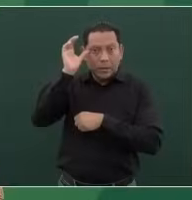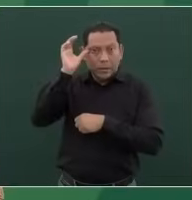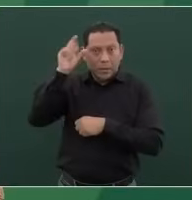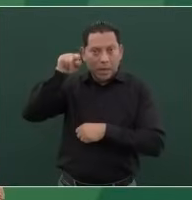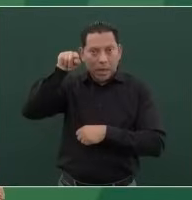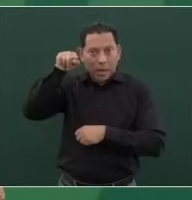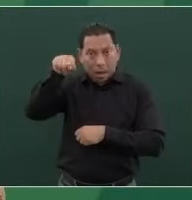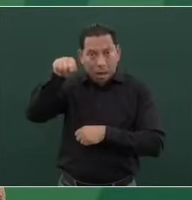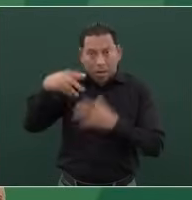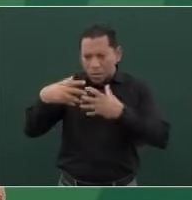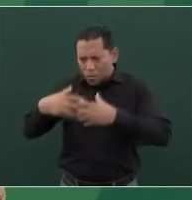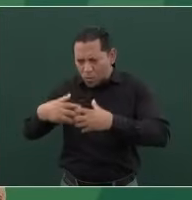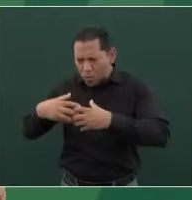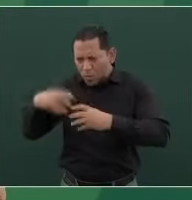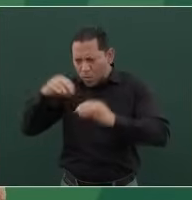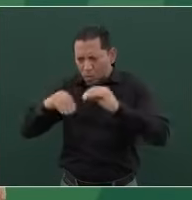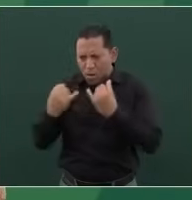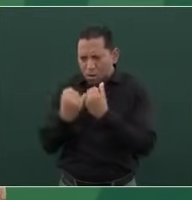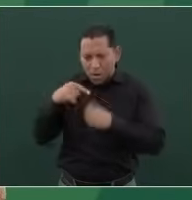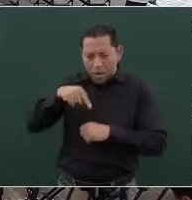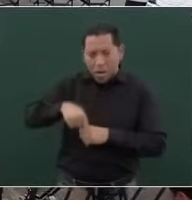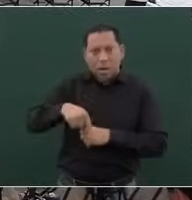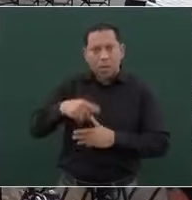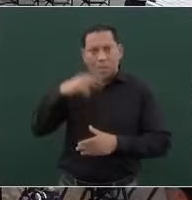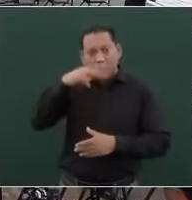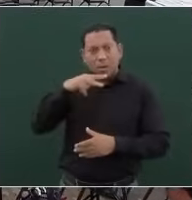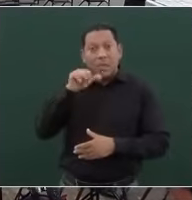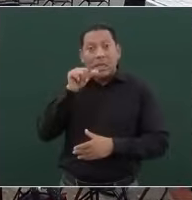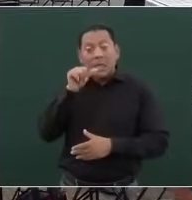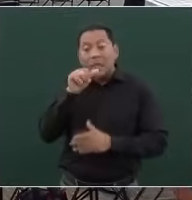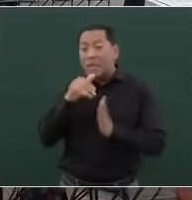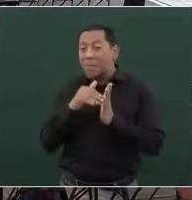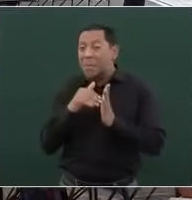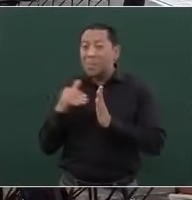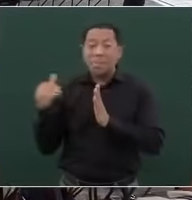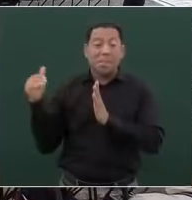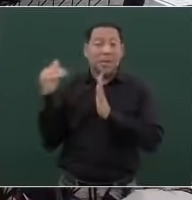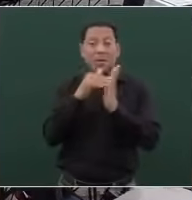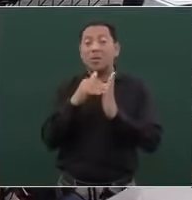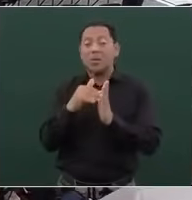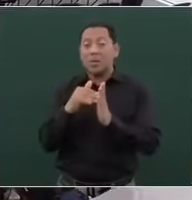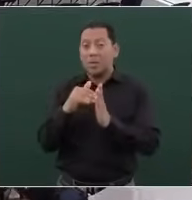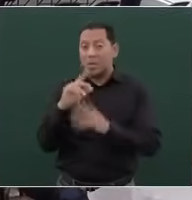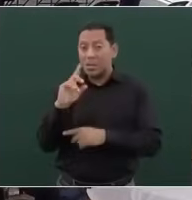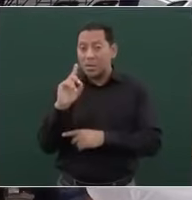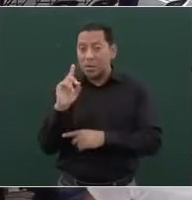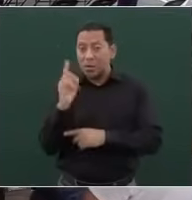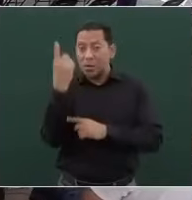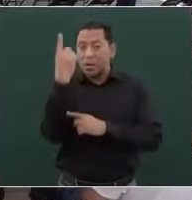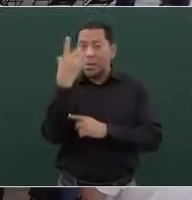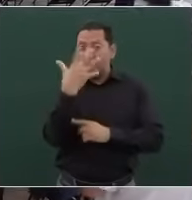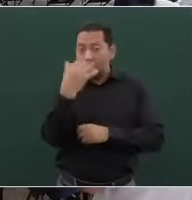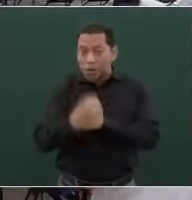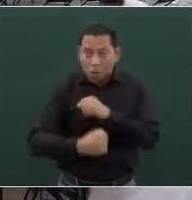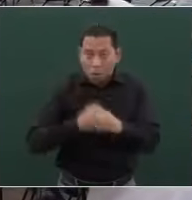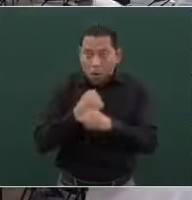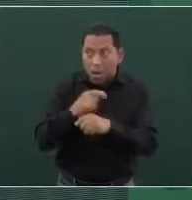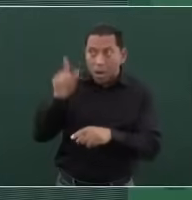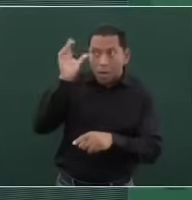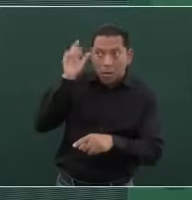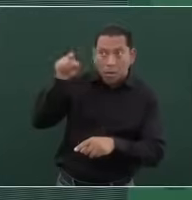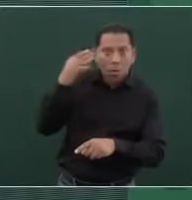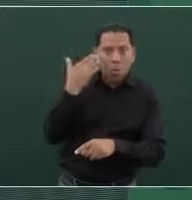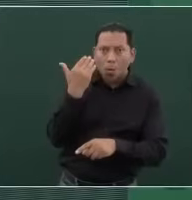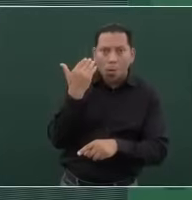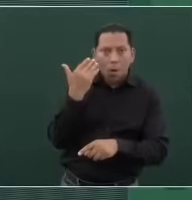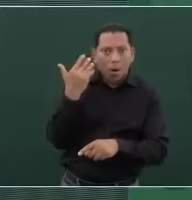construyen una refinería en 16 mil millones de dólares en 5 años, con